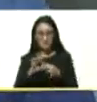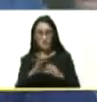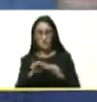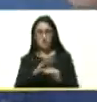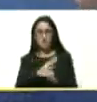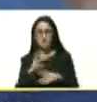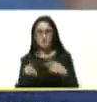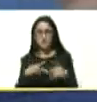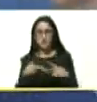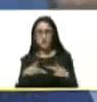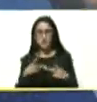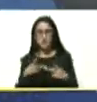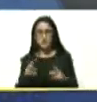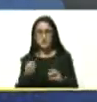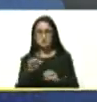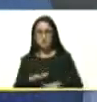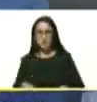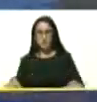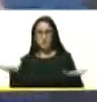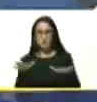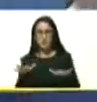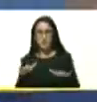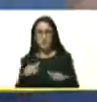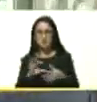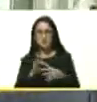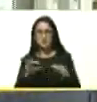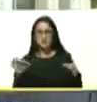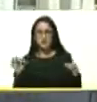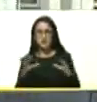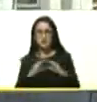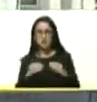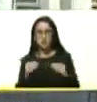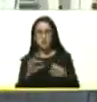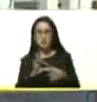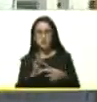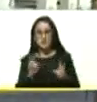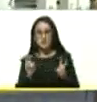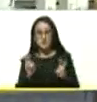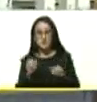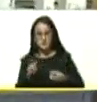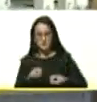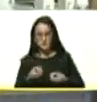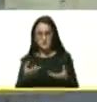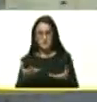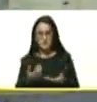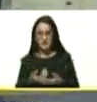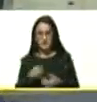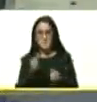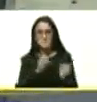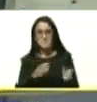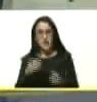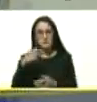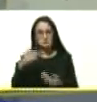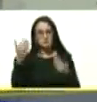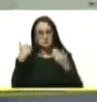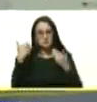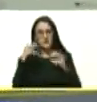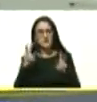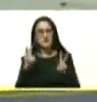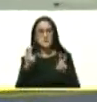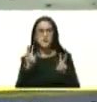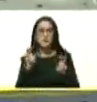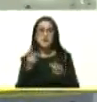fuerzas productivas en el territorio y encadenando todos los circuitos para garantizar que el plan que usted está orientando en el marco de